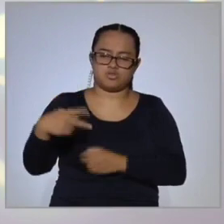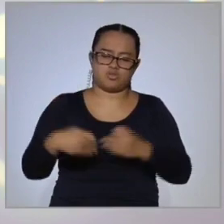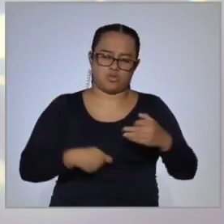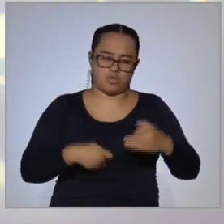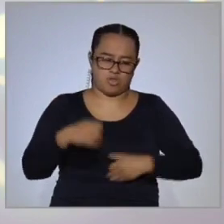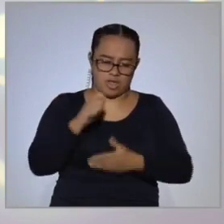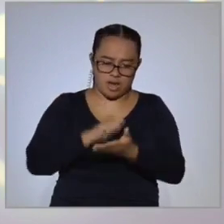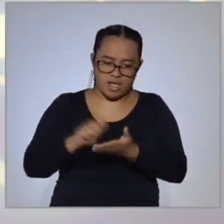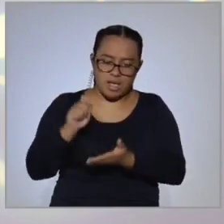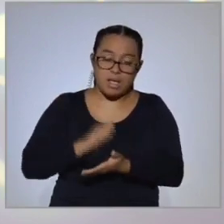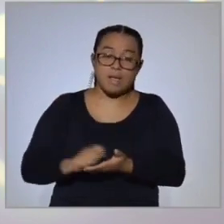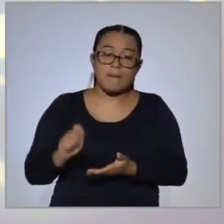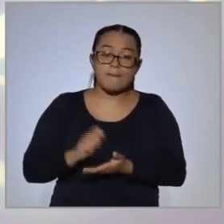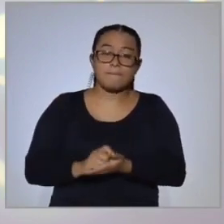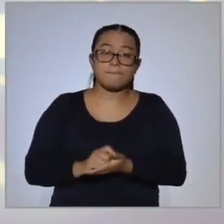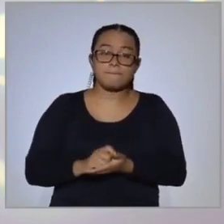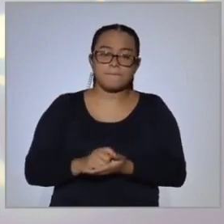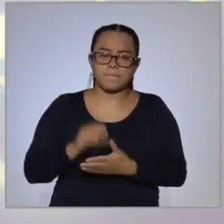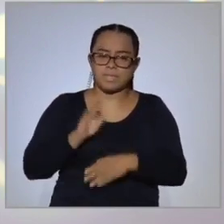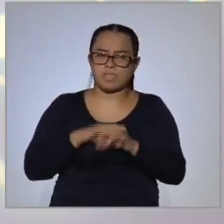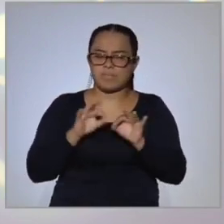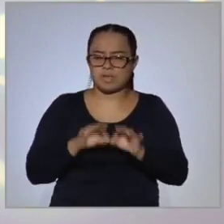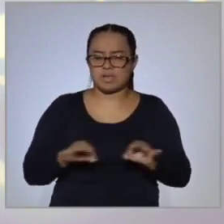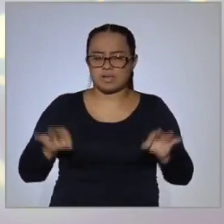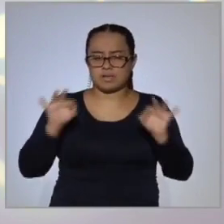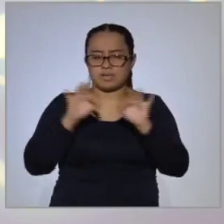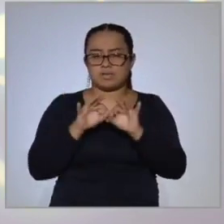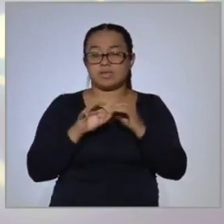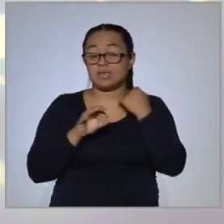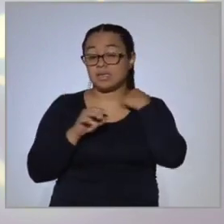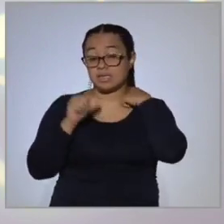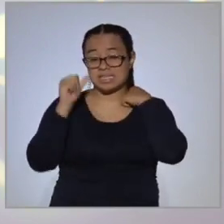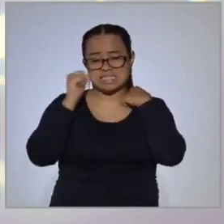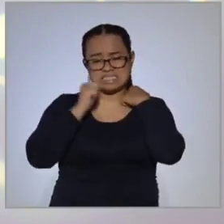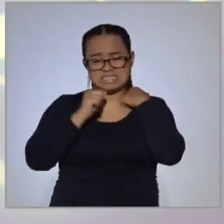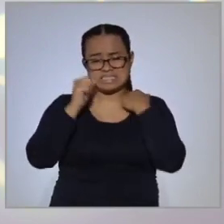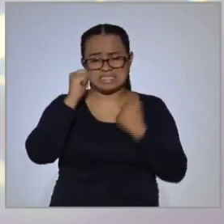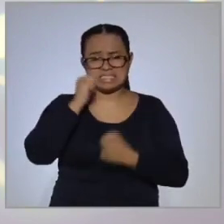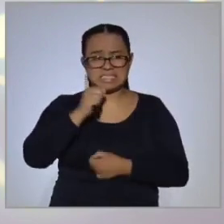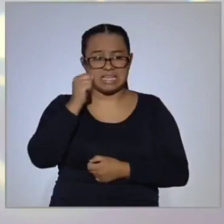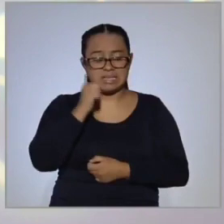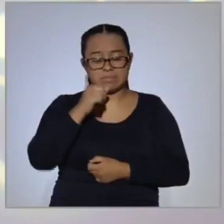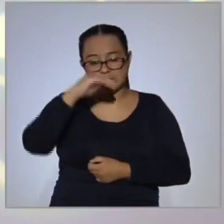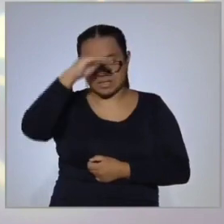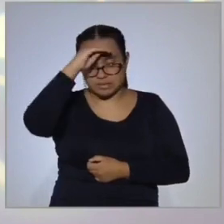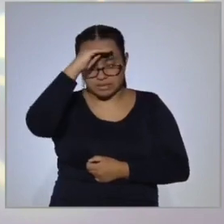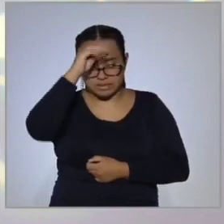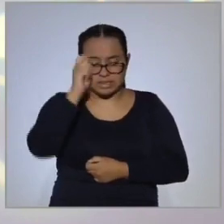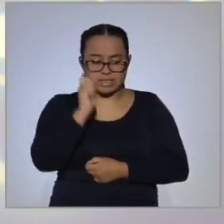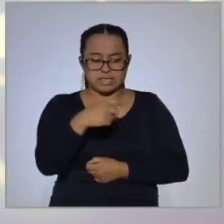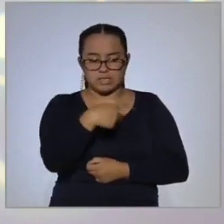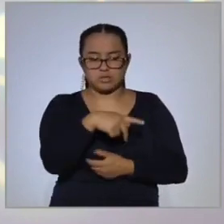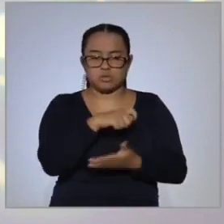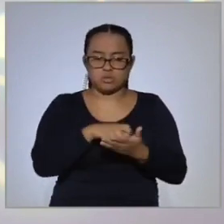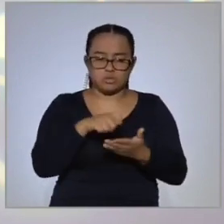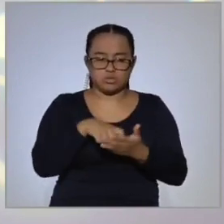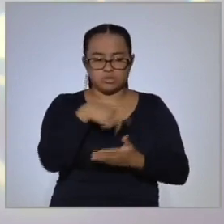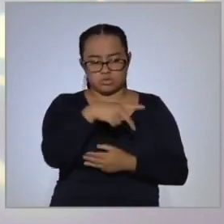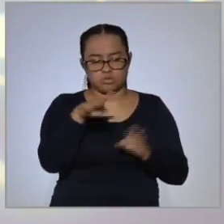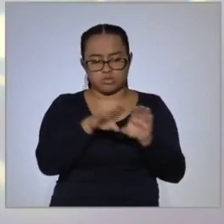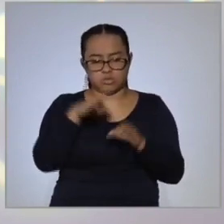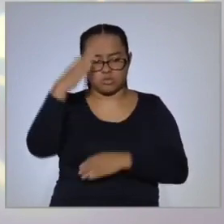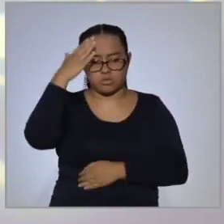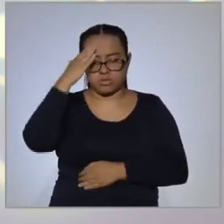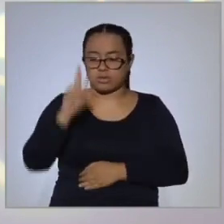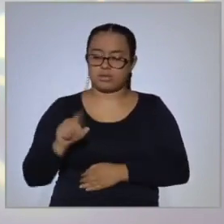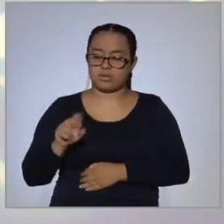dramaturgos más sobresalientes, más prolíferos, y que siempre, siempre estamos a la expectativa de lo que escriba y de lo que dirija, ni más ni menos